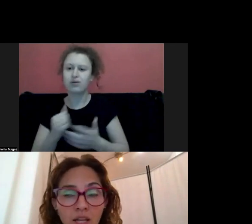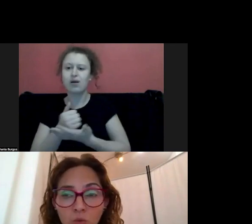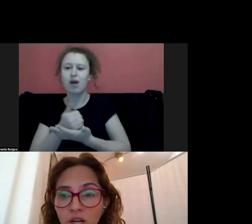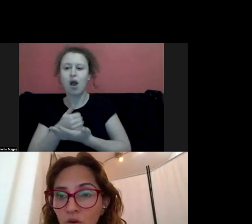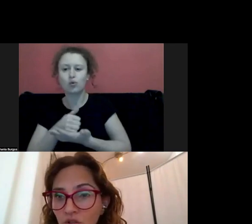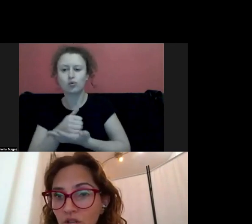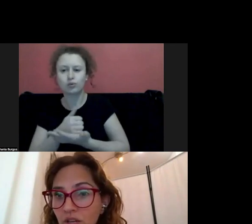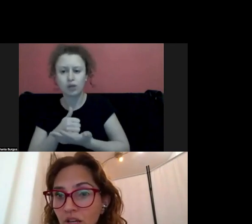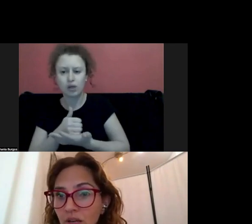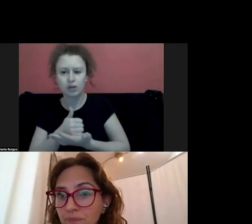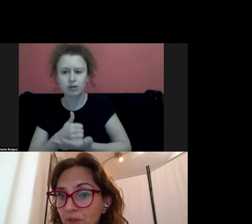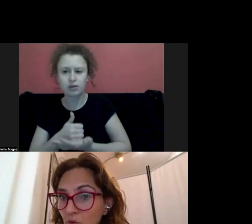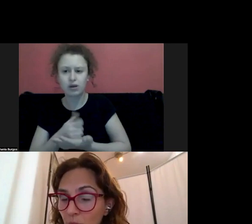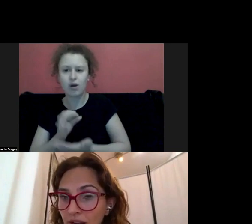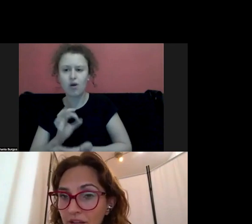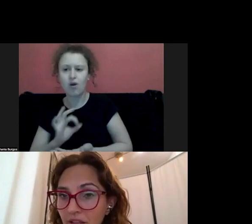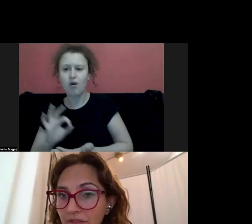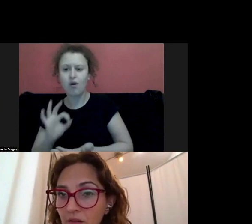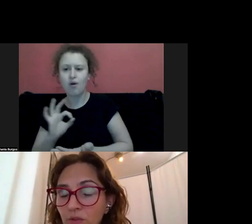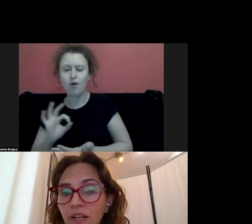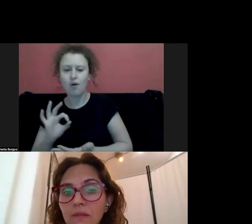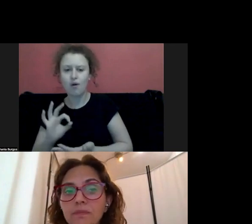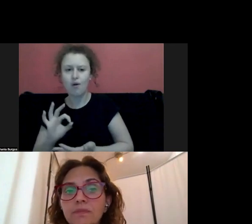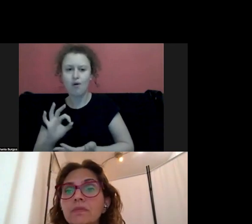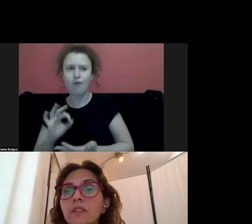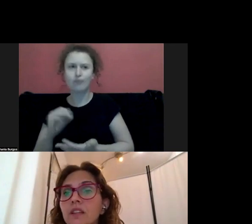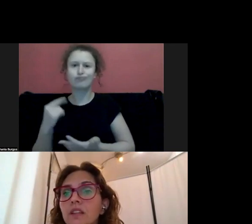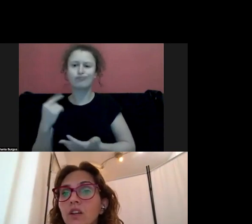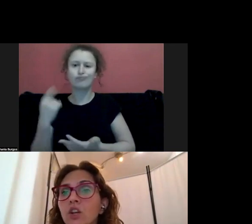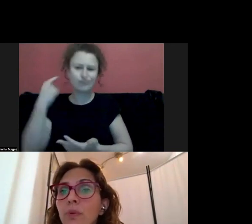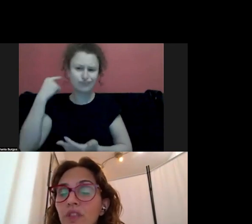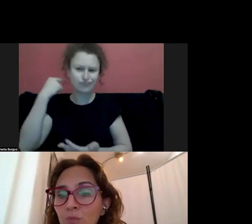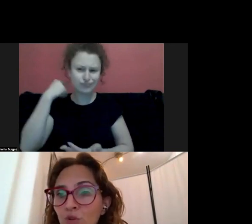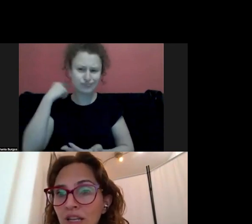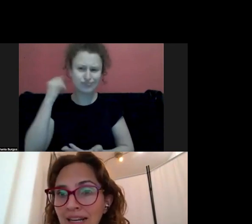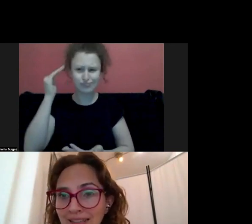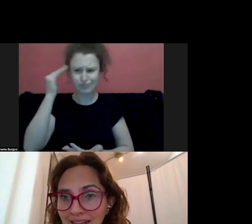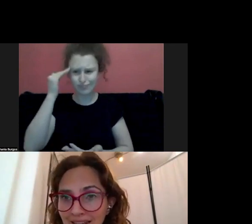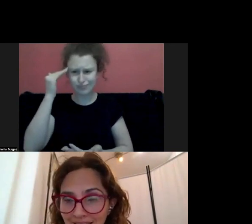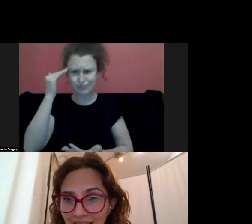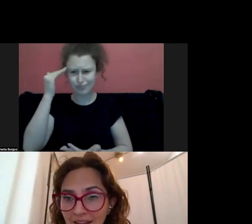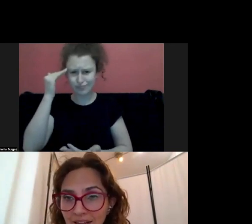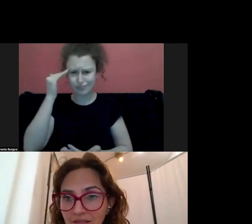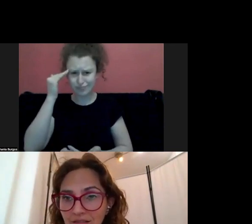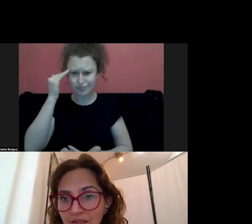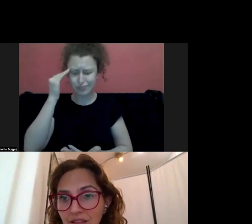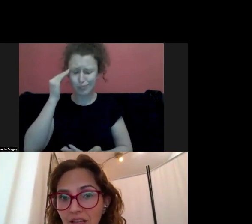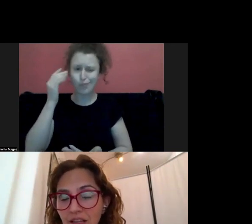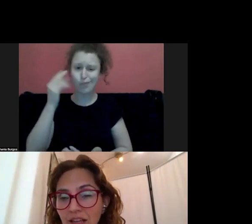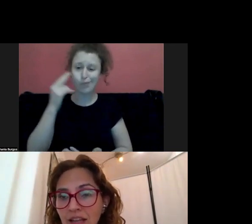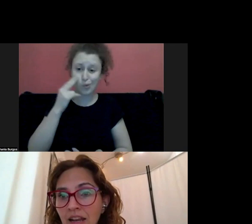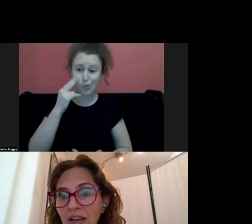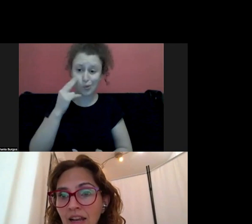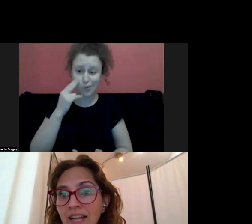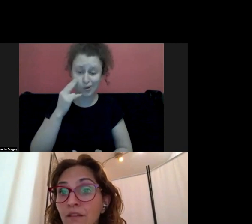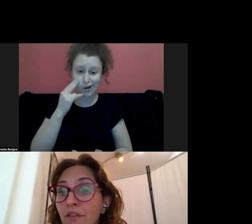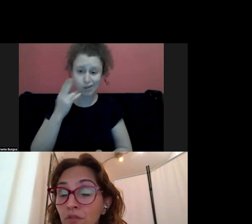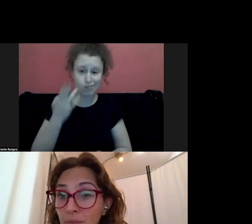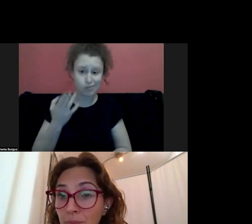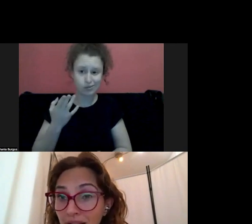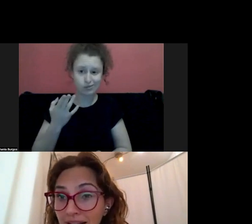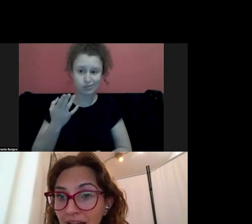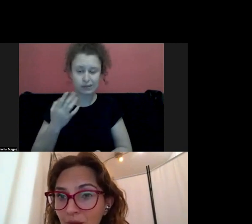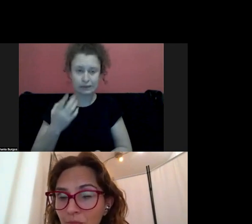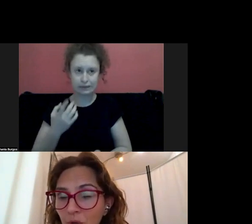esa criatura consigue superar esa dificultad. No podemos retrasar la